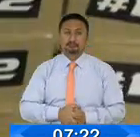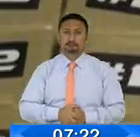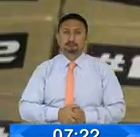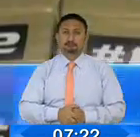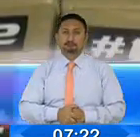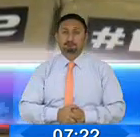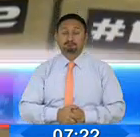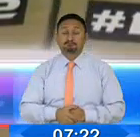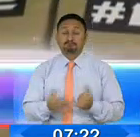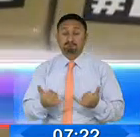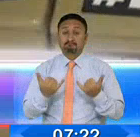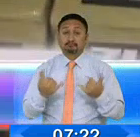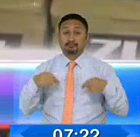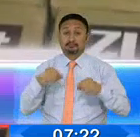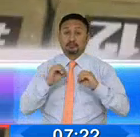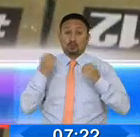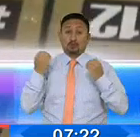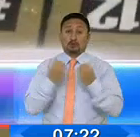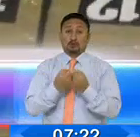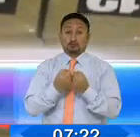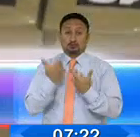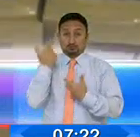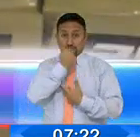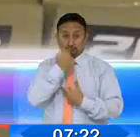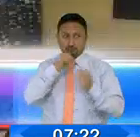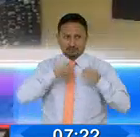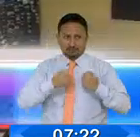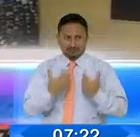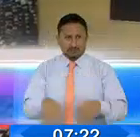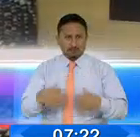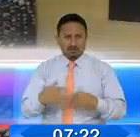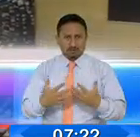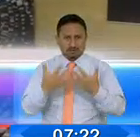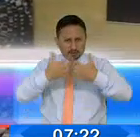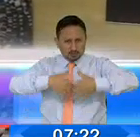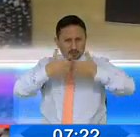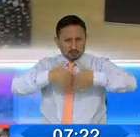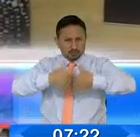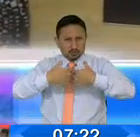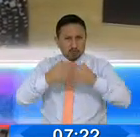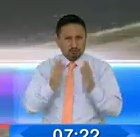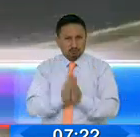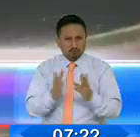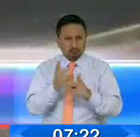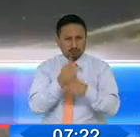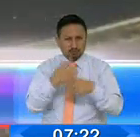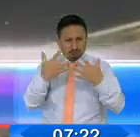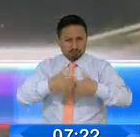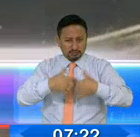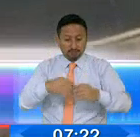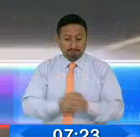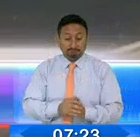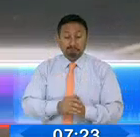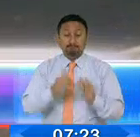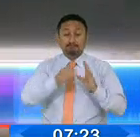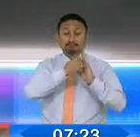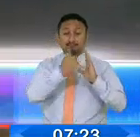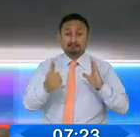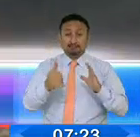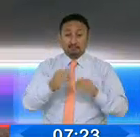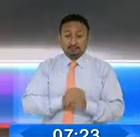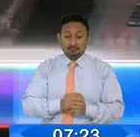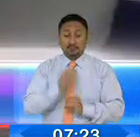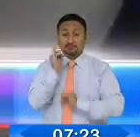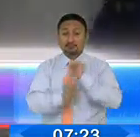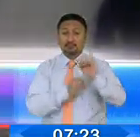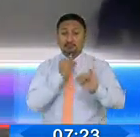¿Cómo están las cosas? Las organizaciones narcodelictivas están más activas que nunca en las últimas horas. Narcoavioneta en Santa Elena, estructura internacional